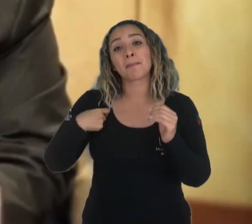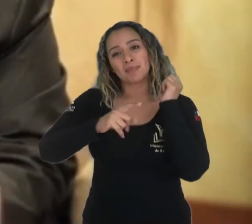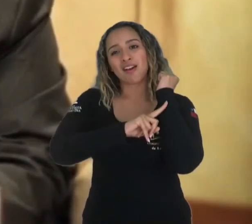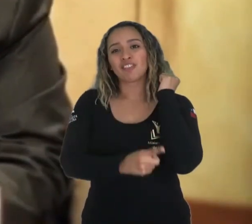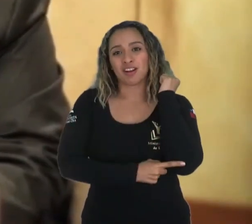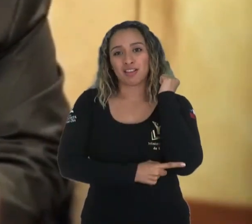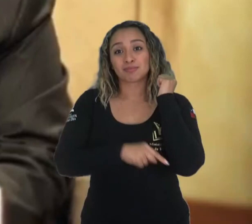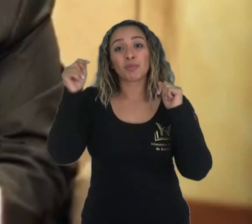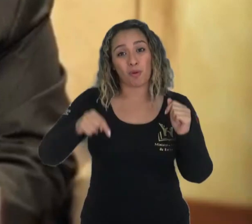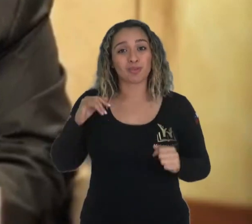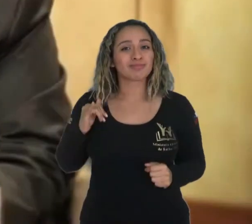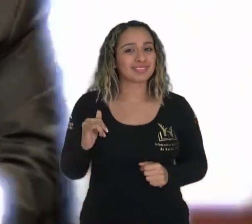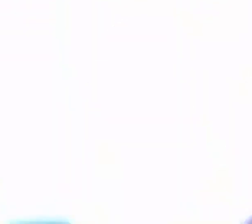hoy y para siempre